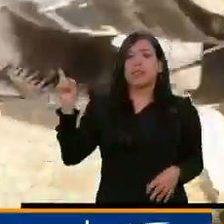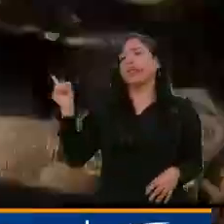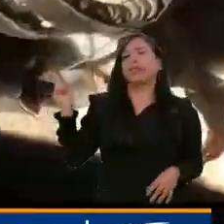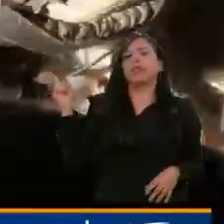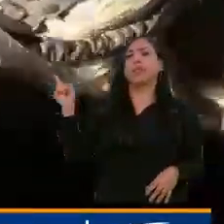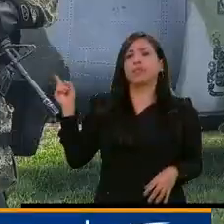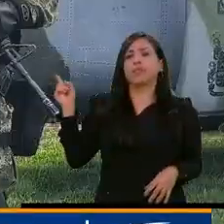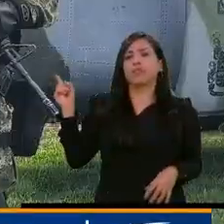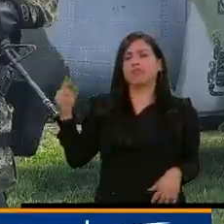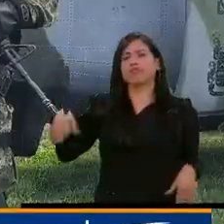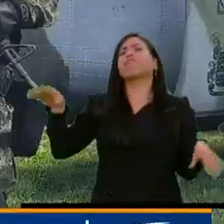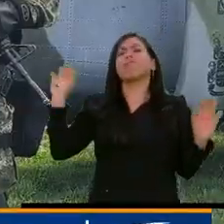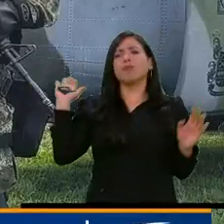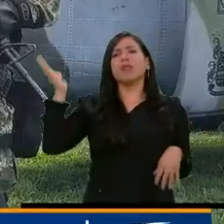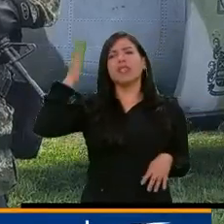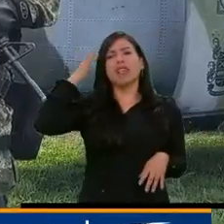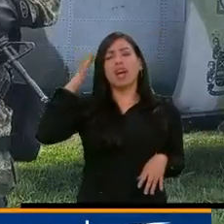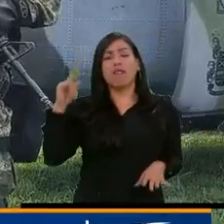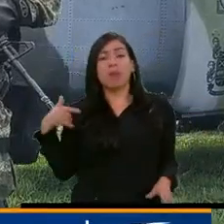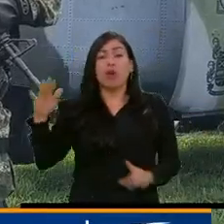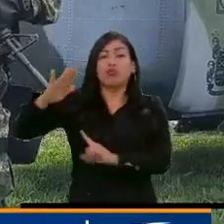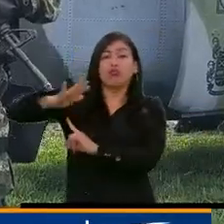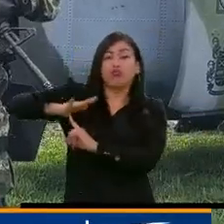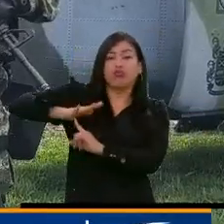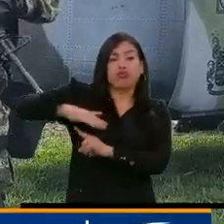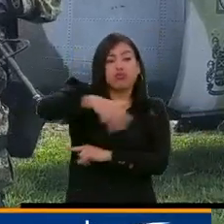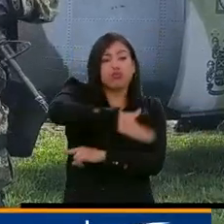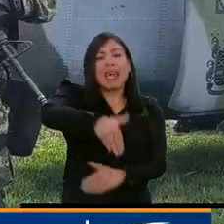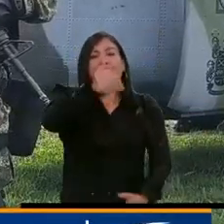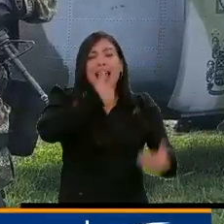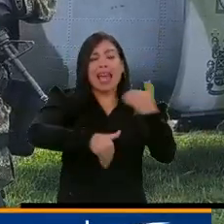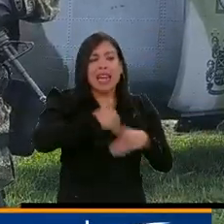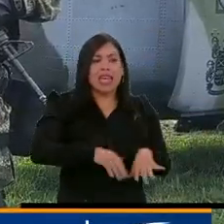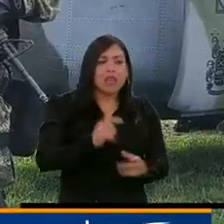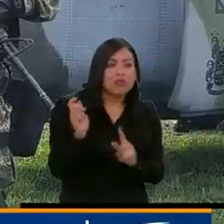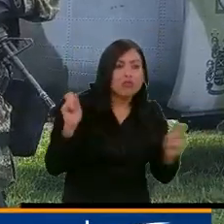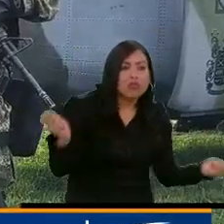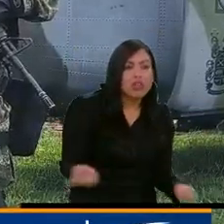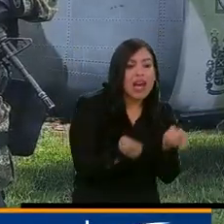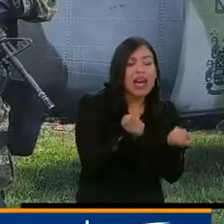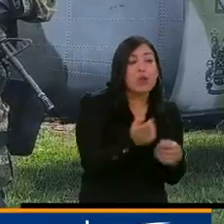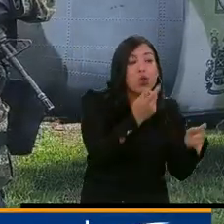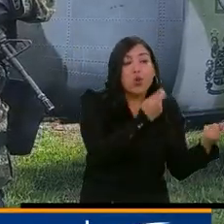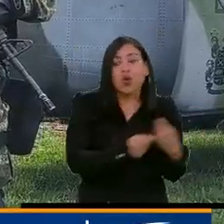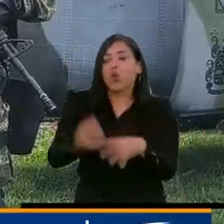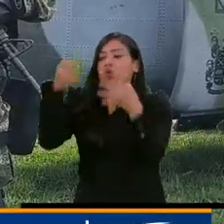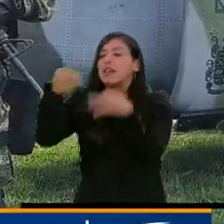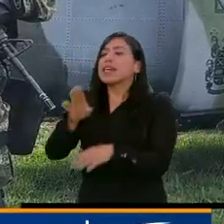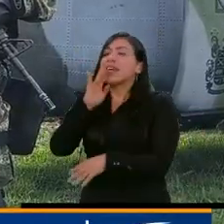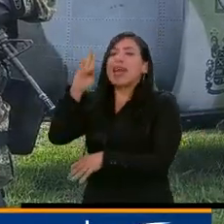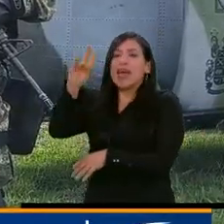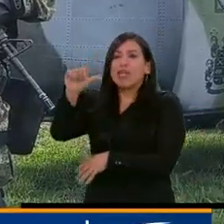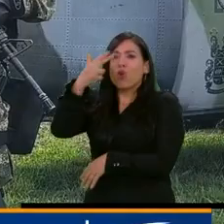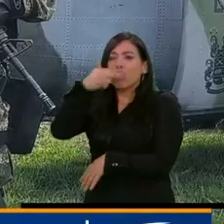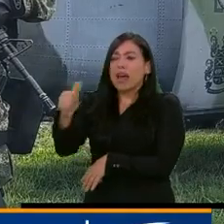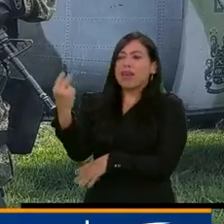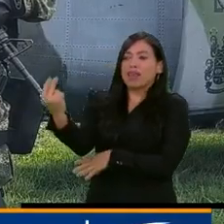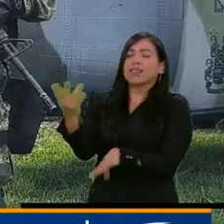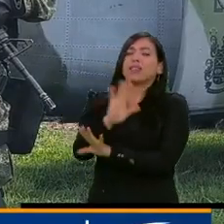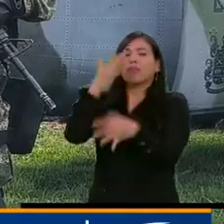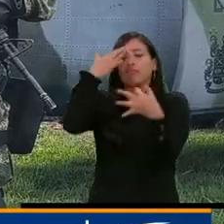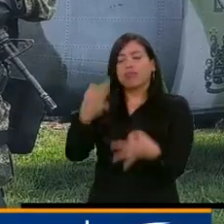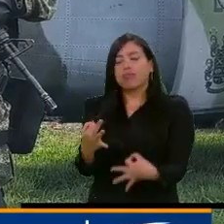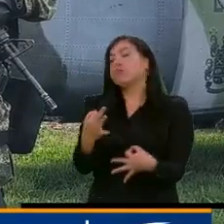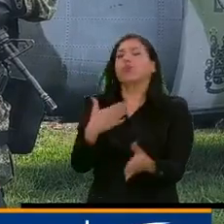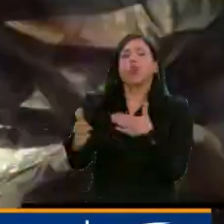que entramos por este soldado y en la H lo estaba esperando su señora esposa y su señora hija. Eso fue lo que nos impulsó a entrar